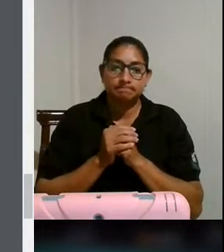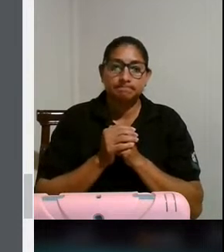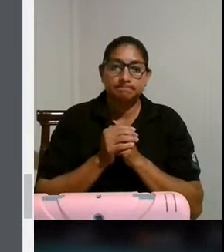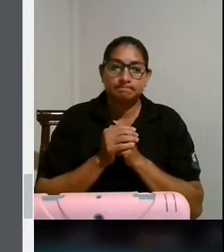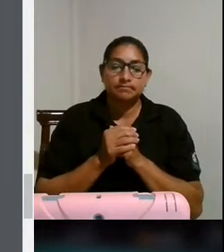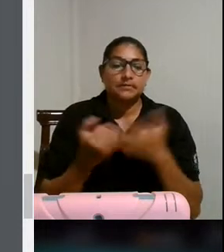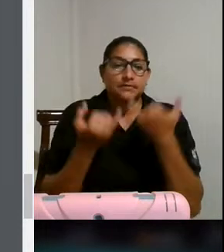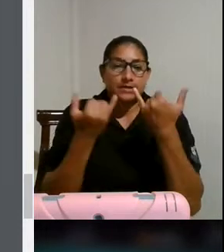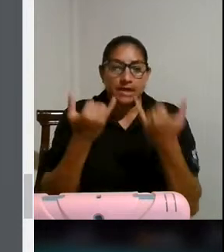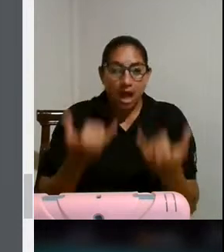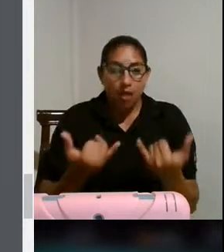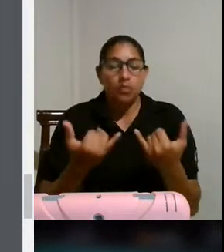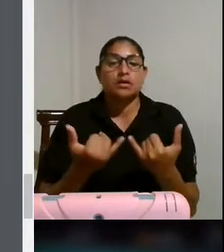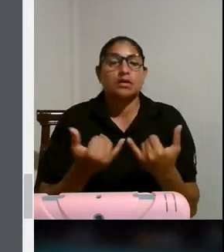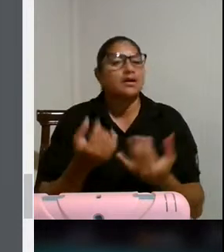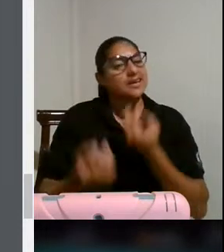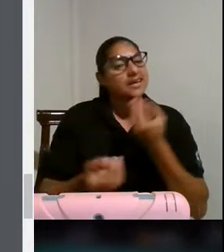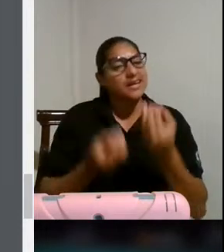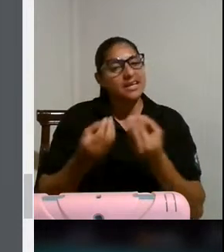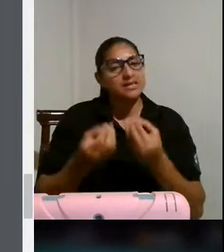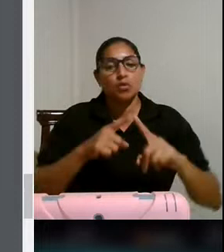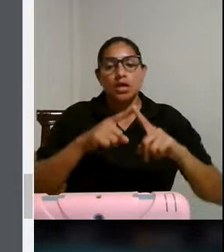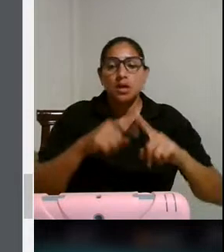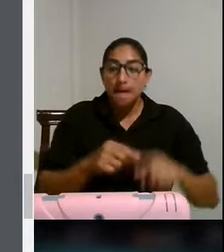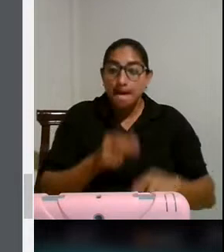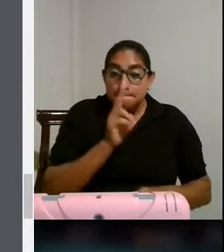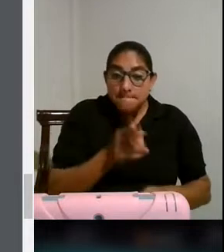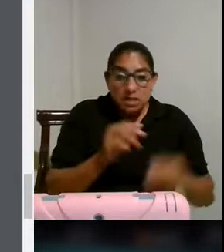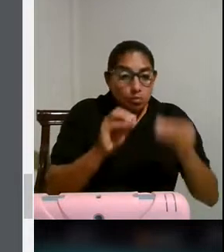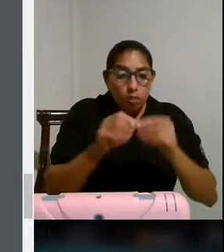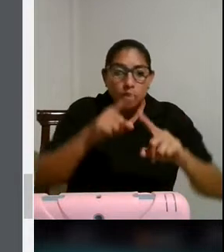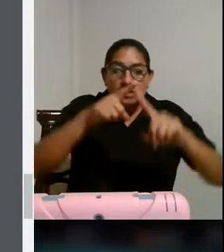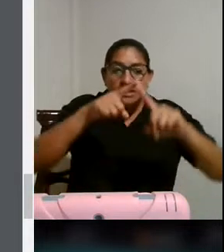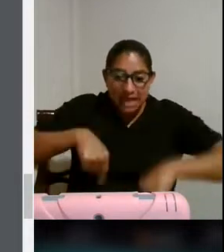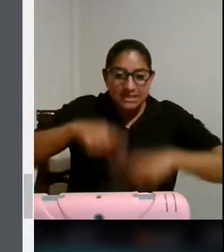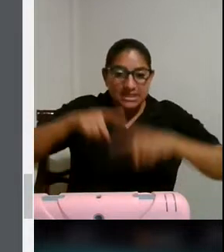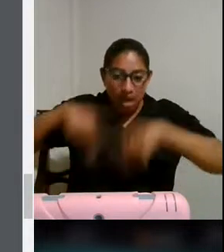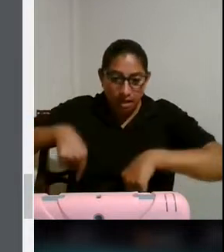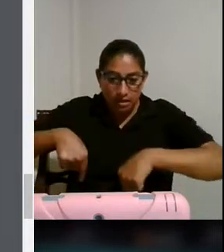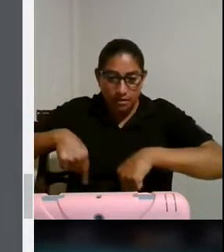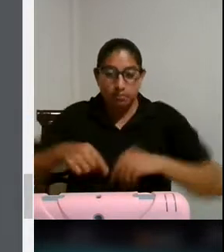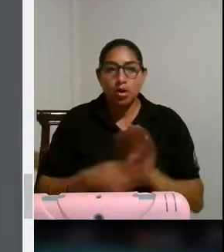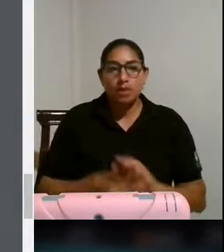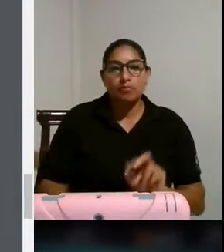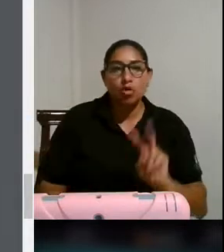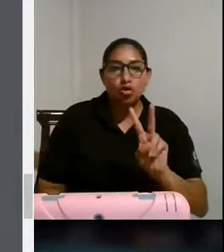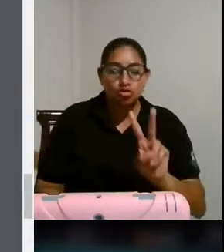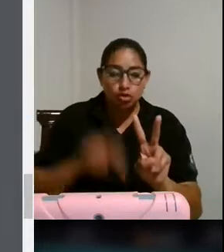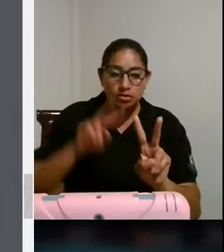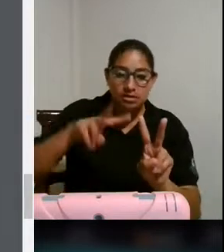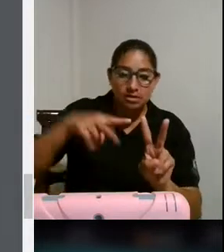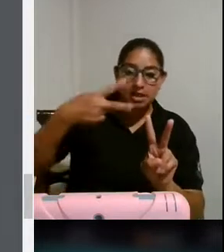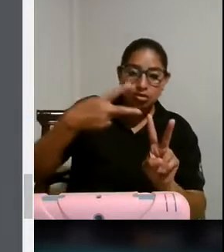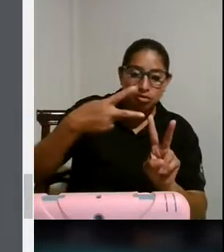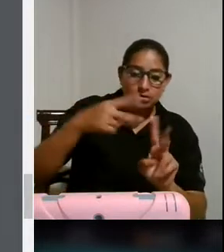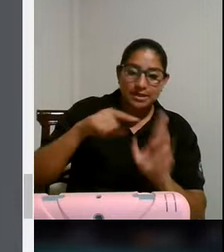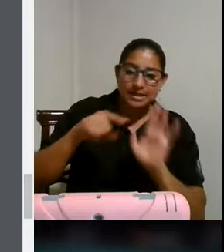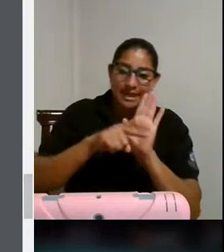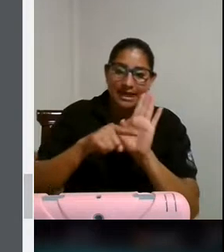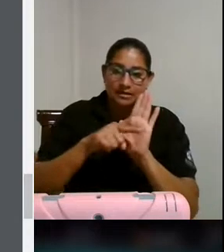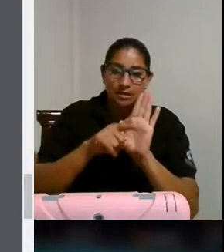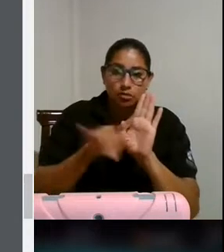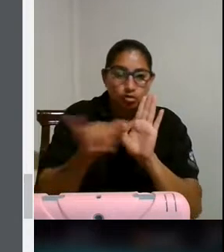Ahora nosotros tenemos que ver qué se puede cancelar aquí. Por ejemplo, este 2x2 con este 2x2 negativo se